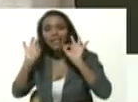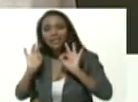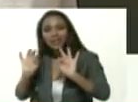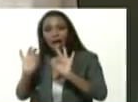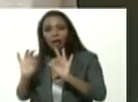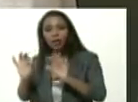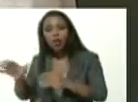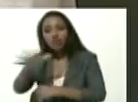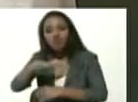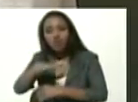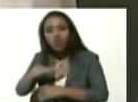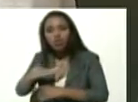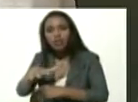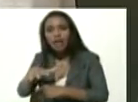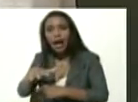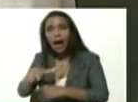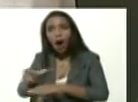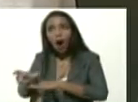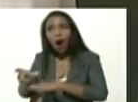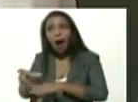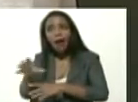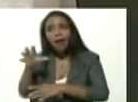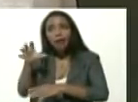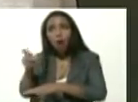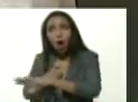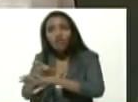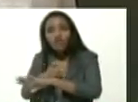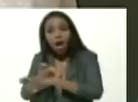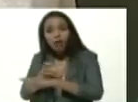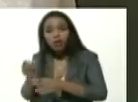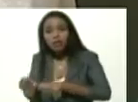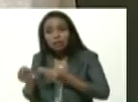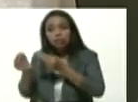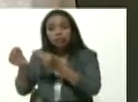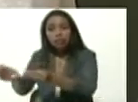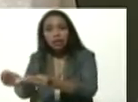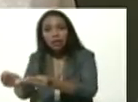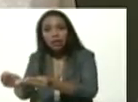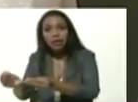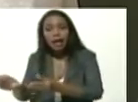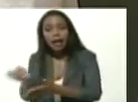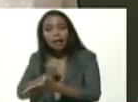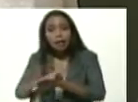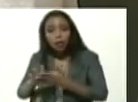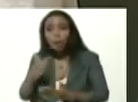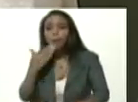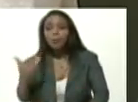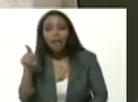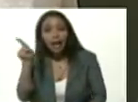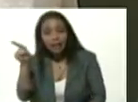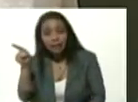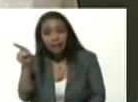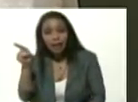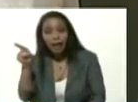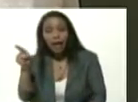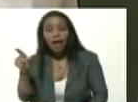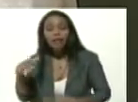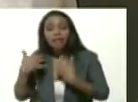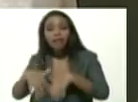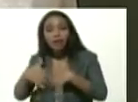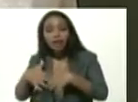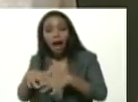el Estado sea el garante para el otorgamiento de créditos y que permita a estas industrias tener